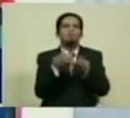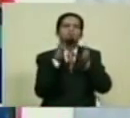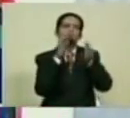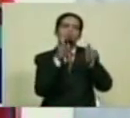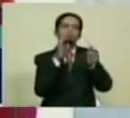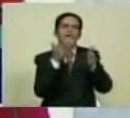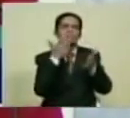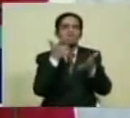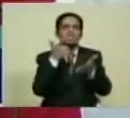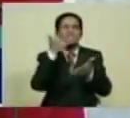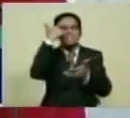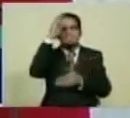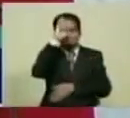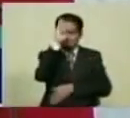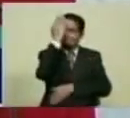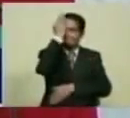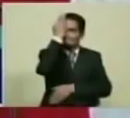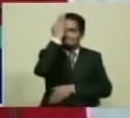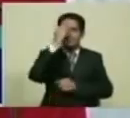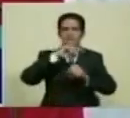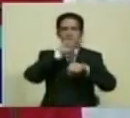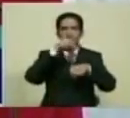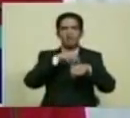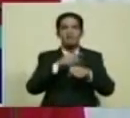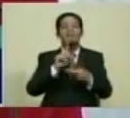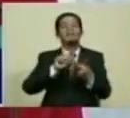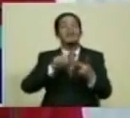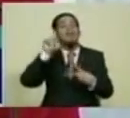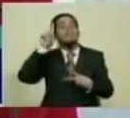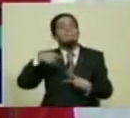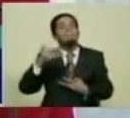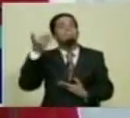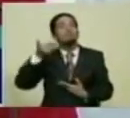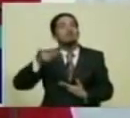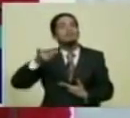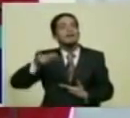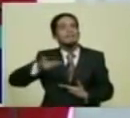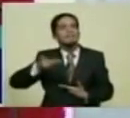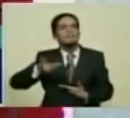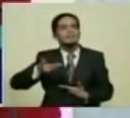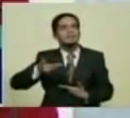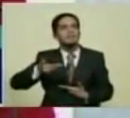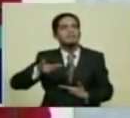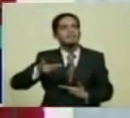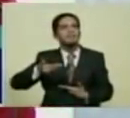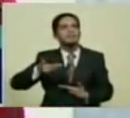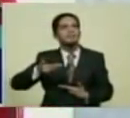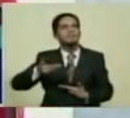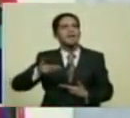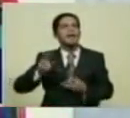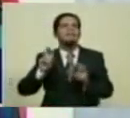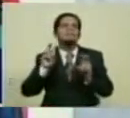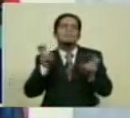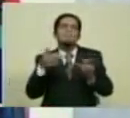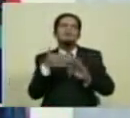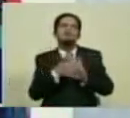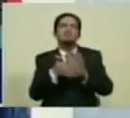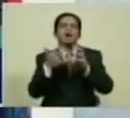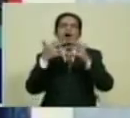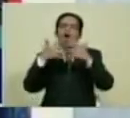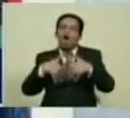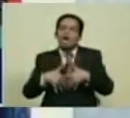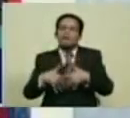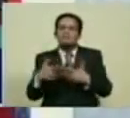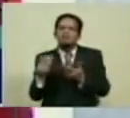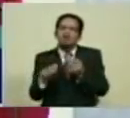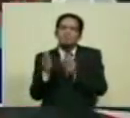descolonización nacional. También importante, primer vicepresidente, tocamos el tema de lo que debe ser la organización del Partido